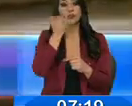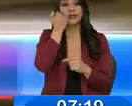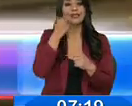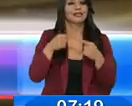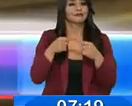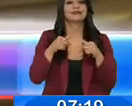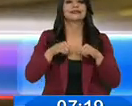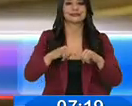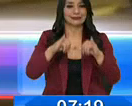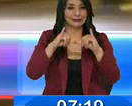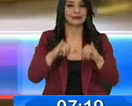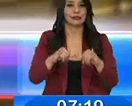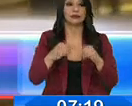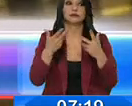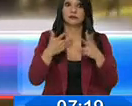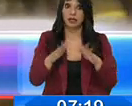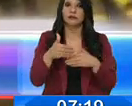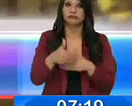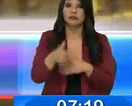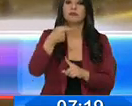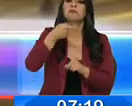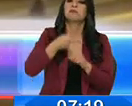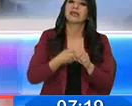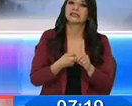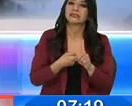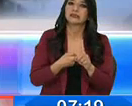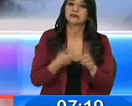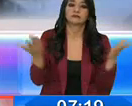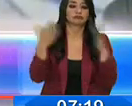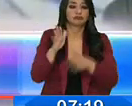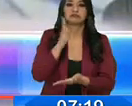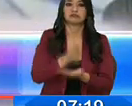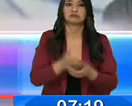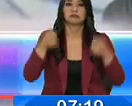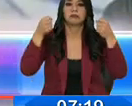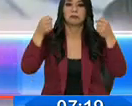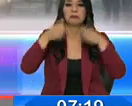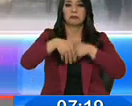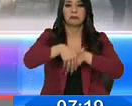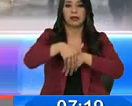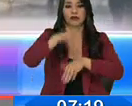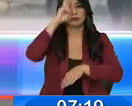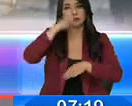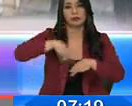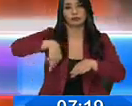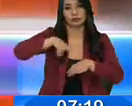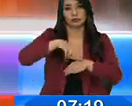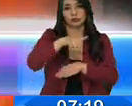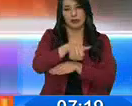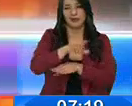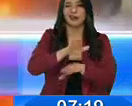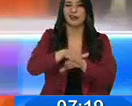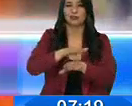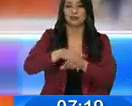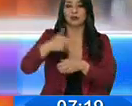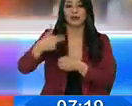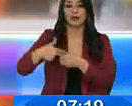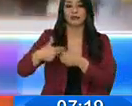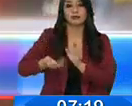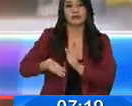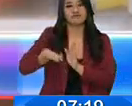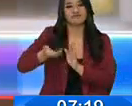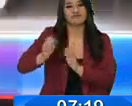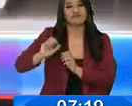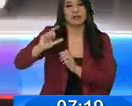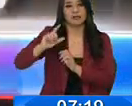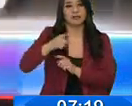indígena, a pesar de que ya ha transcurrido un mes desde que se puso fin al paro nacional, originado por la eliminación de subsidios a los